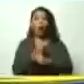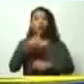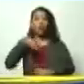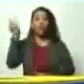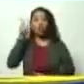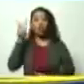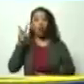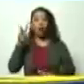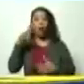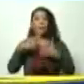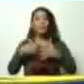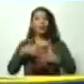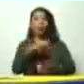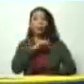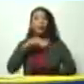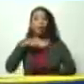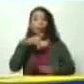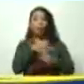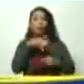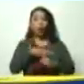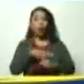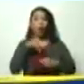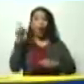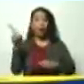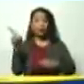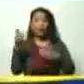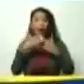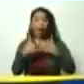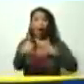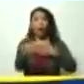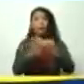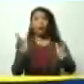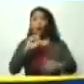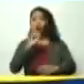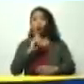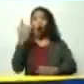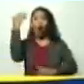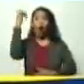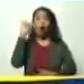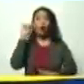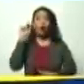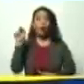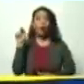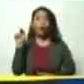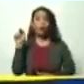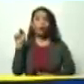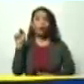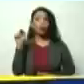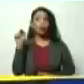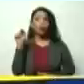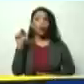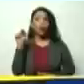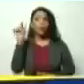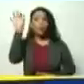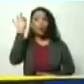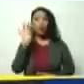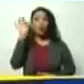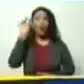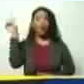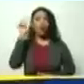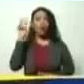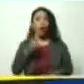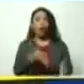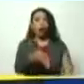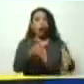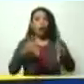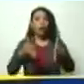en todo caso esta ampliación no incluye la proporcionar a Venezuela ganancias